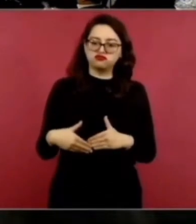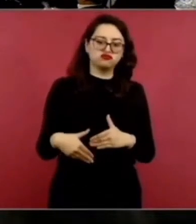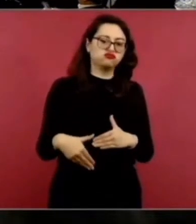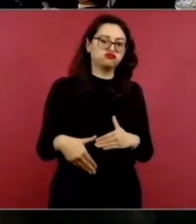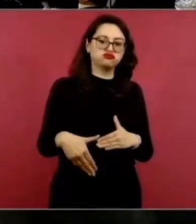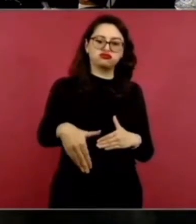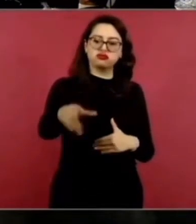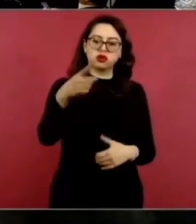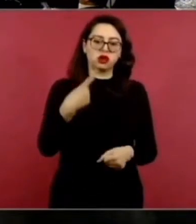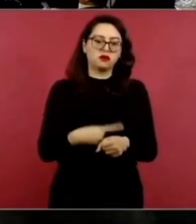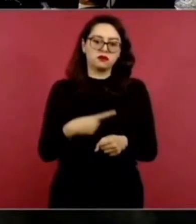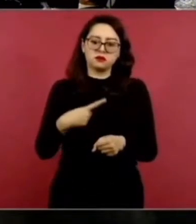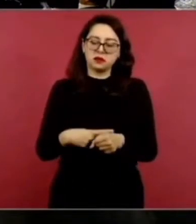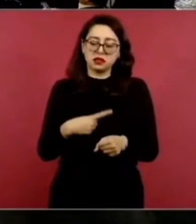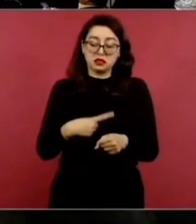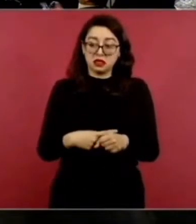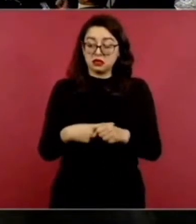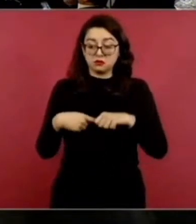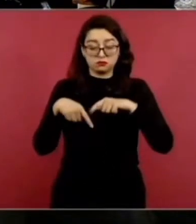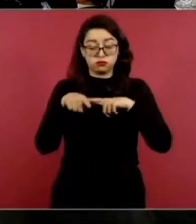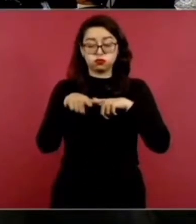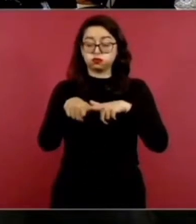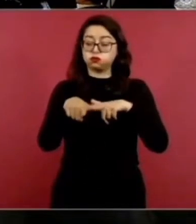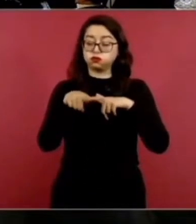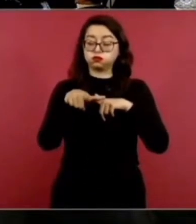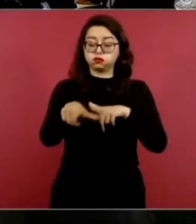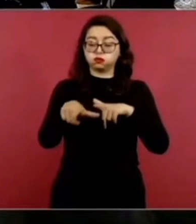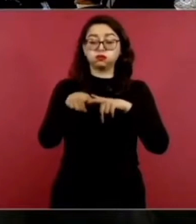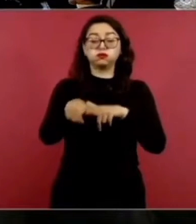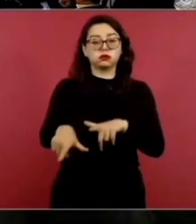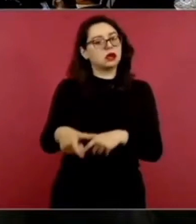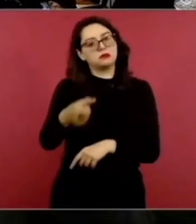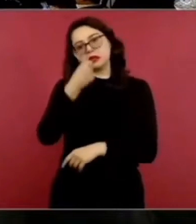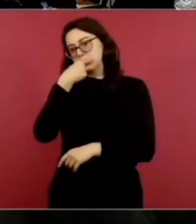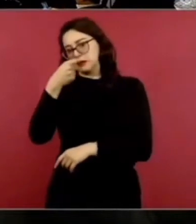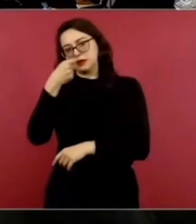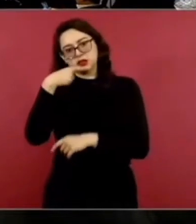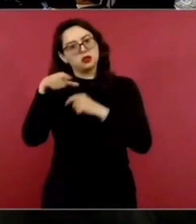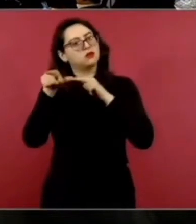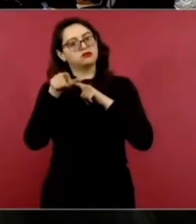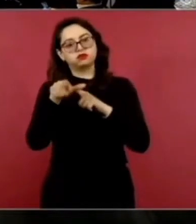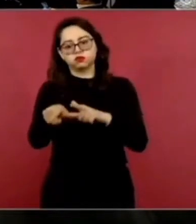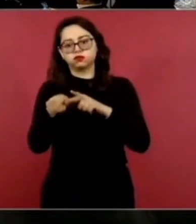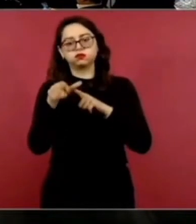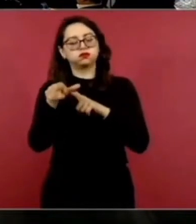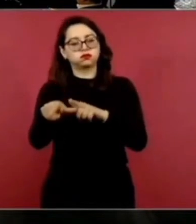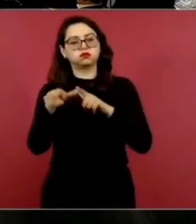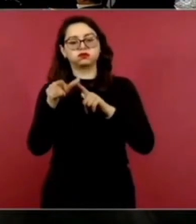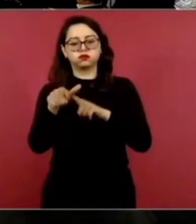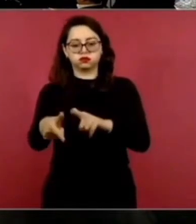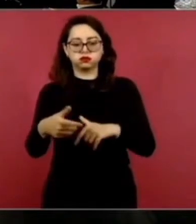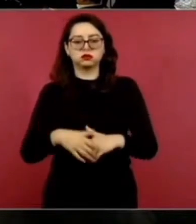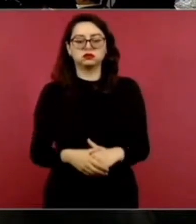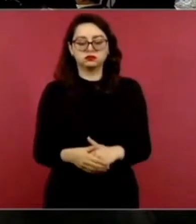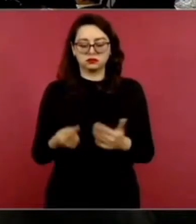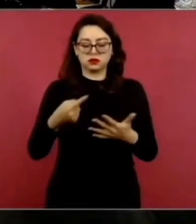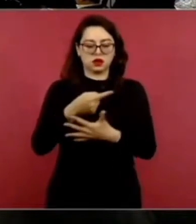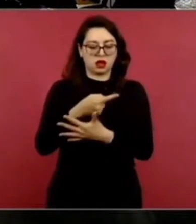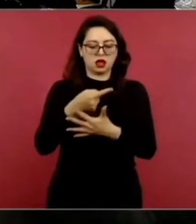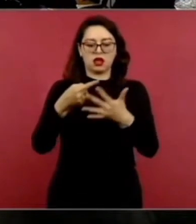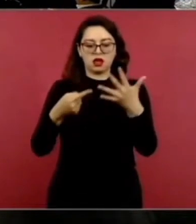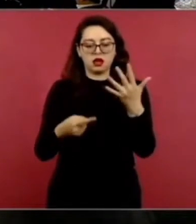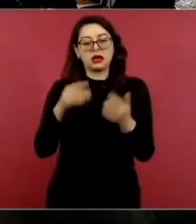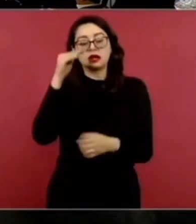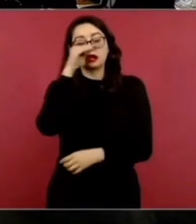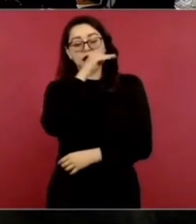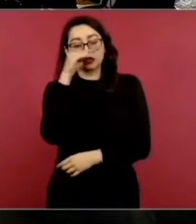enfermedad, que requieran medicamentos permanentes. Y todo gratuito.